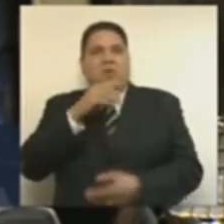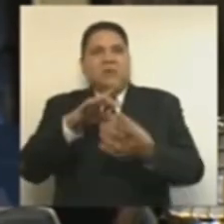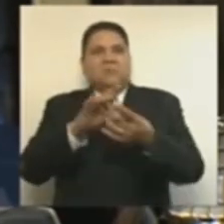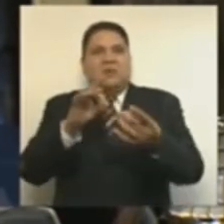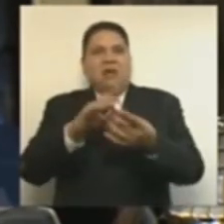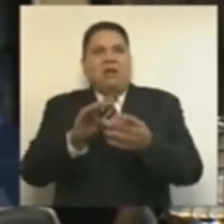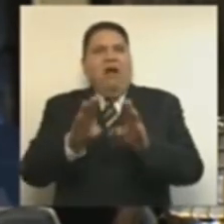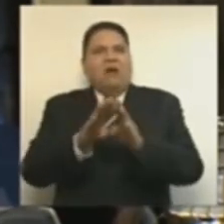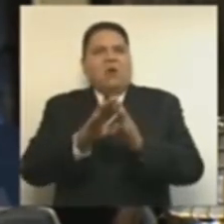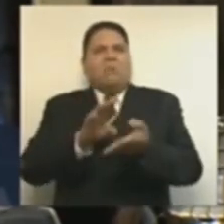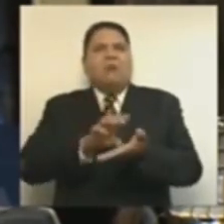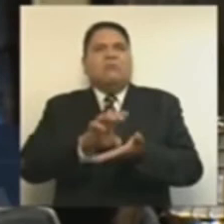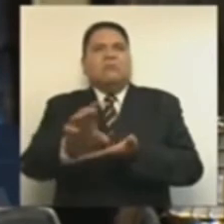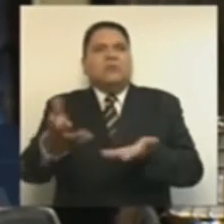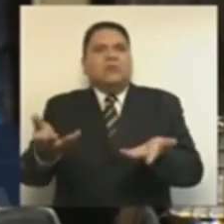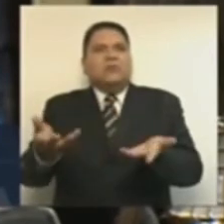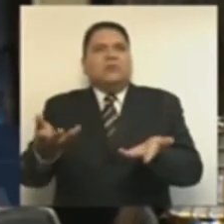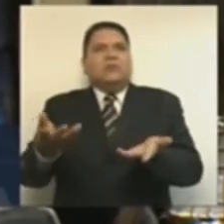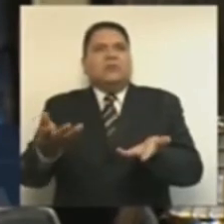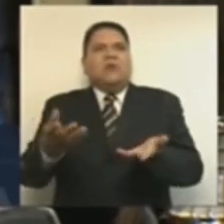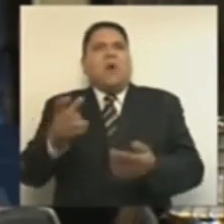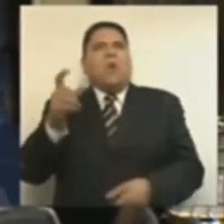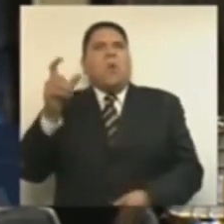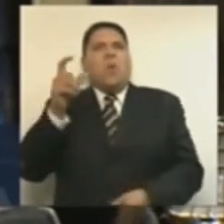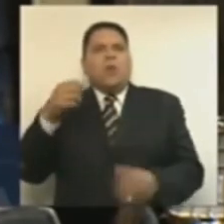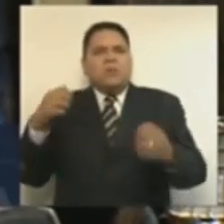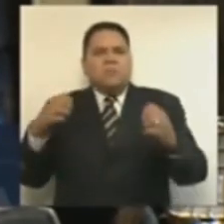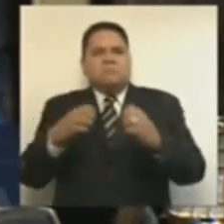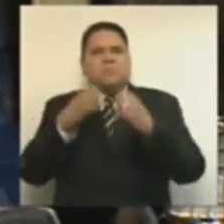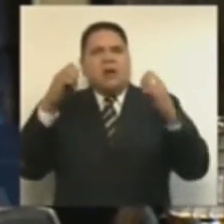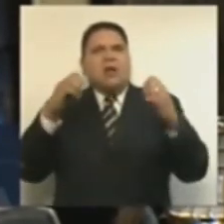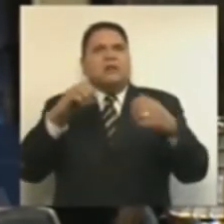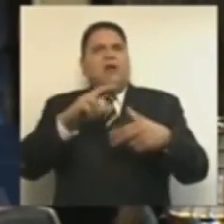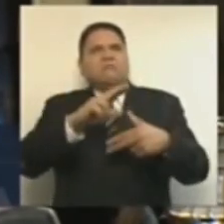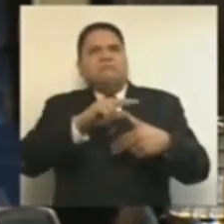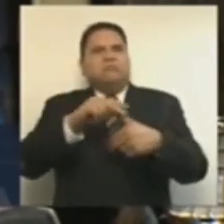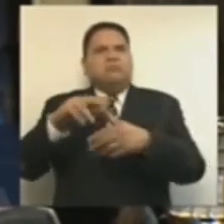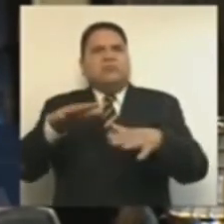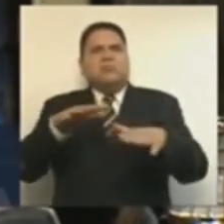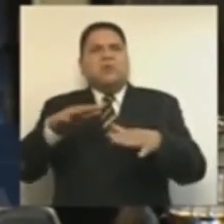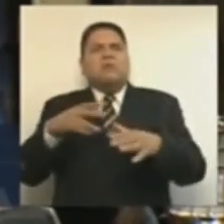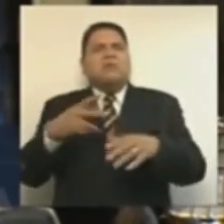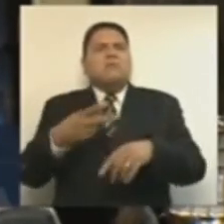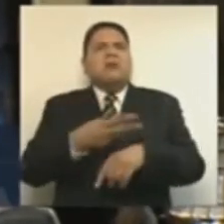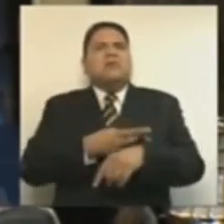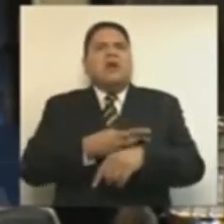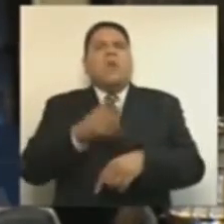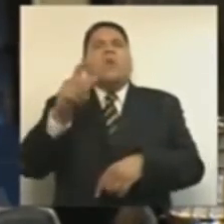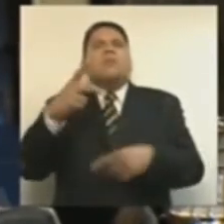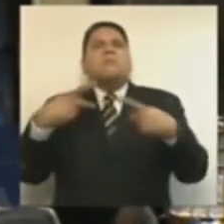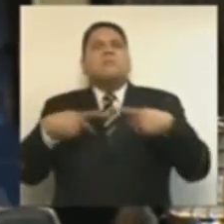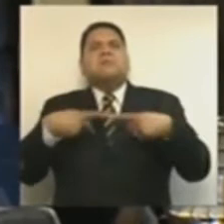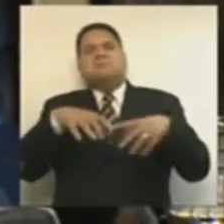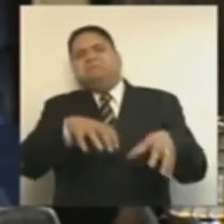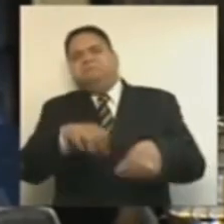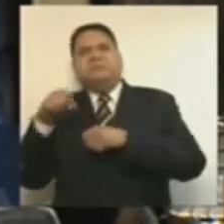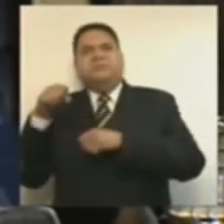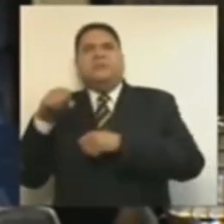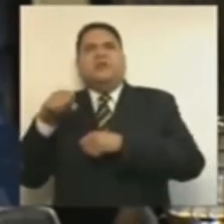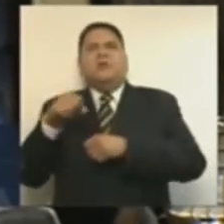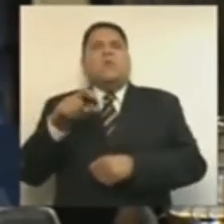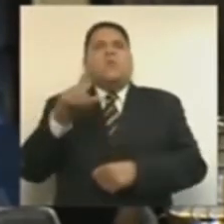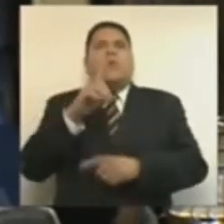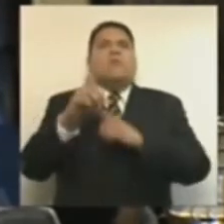cómo? Cuando haya un desastre natural, cuando haya una persona desaparecida, cuando haya